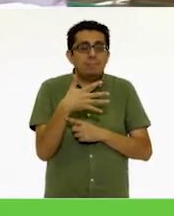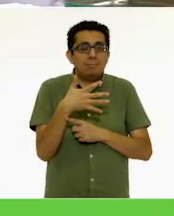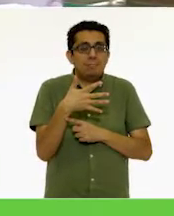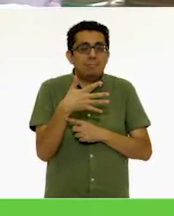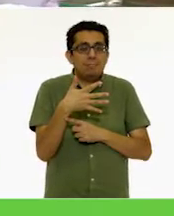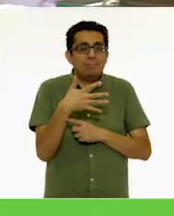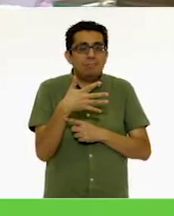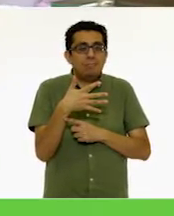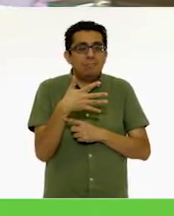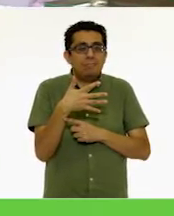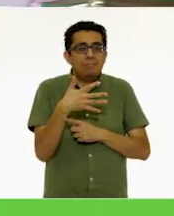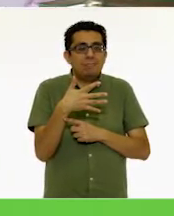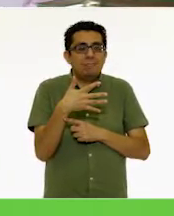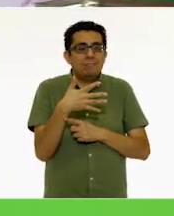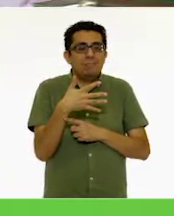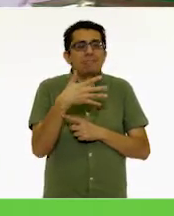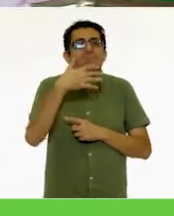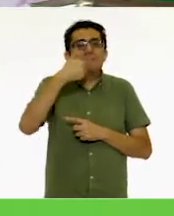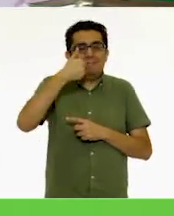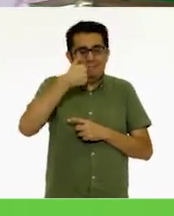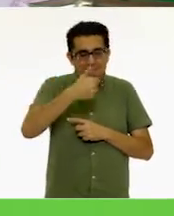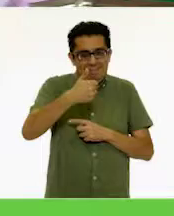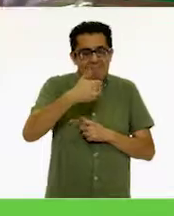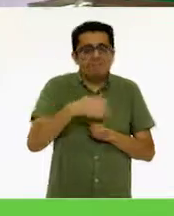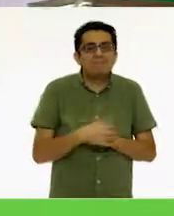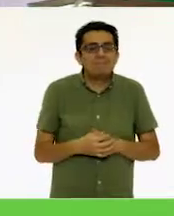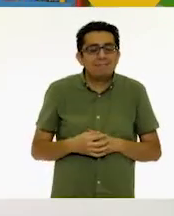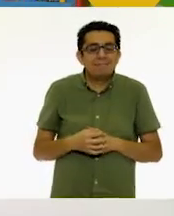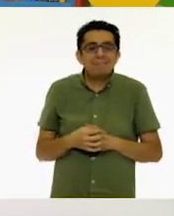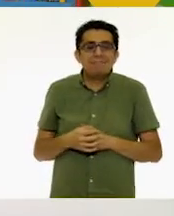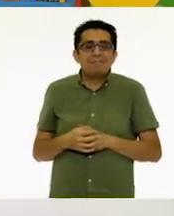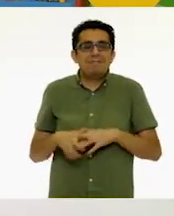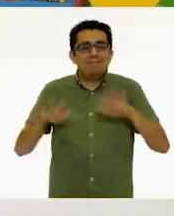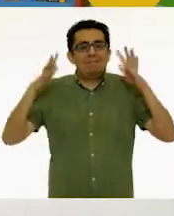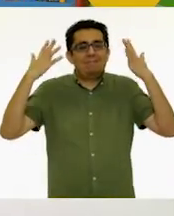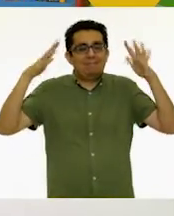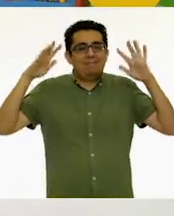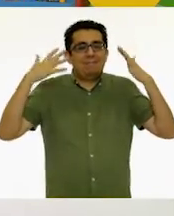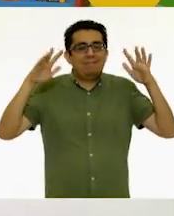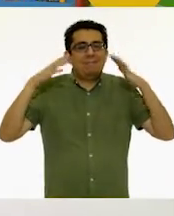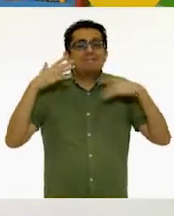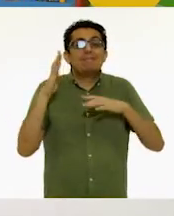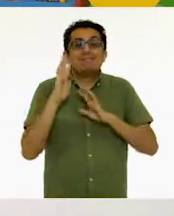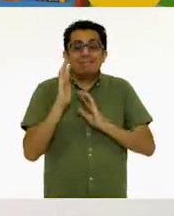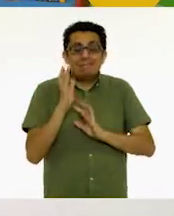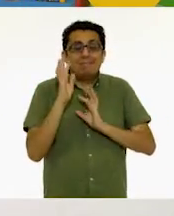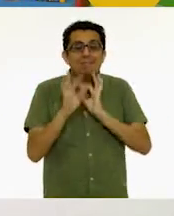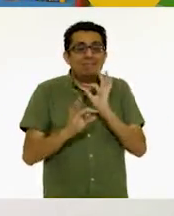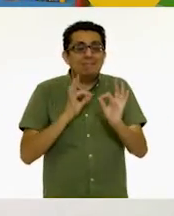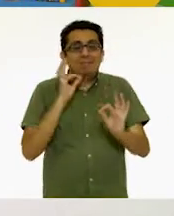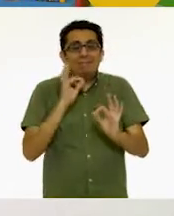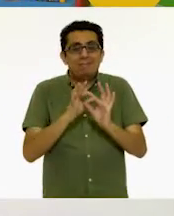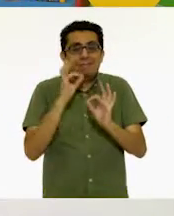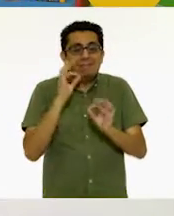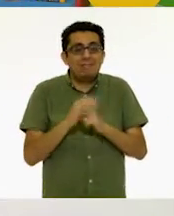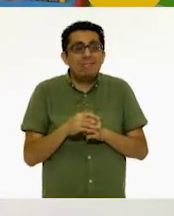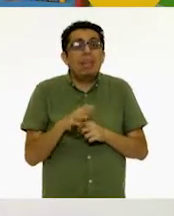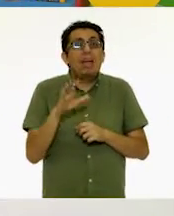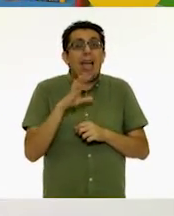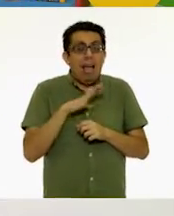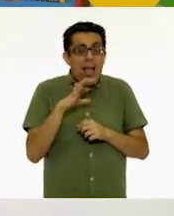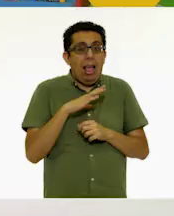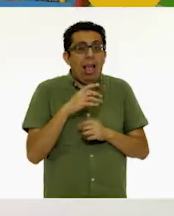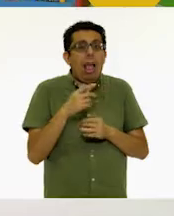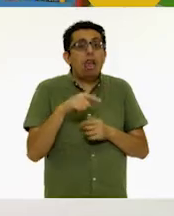cinco y seis. ¡Listo! Ya tengo 12